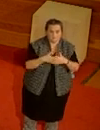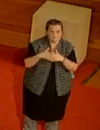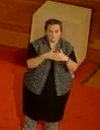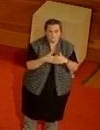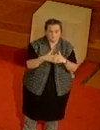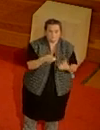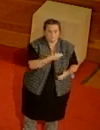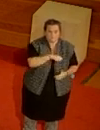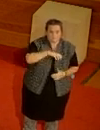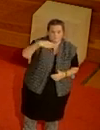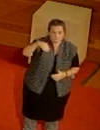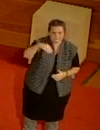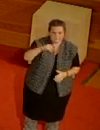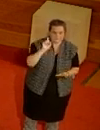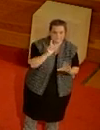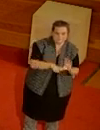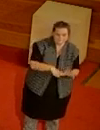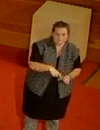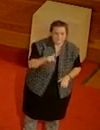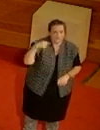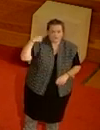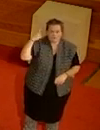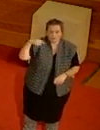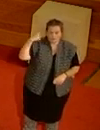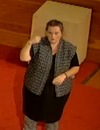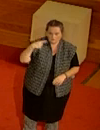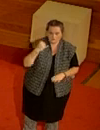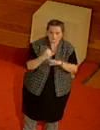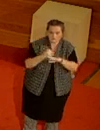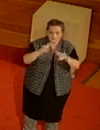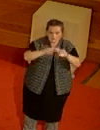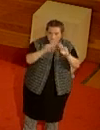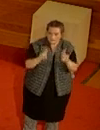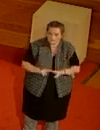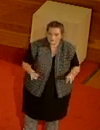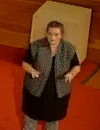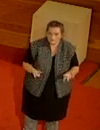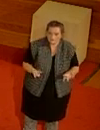covator de arena presidente Ada Londres londresco International institute